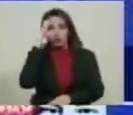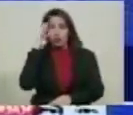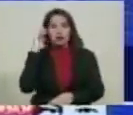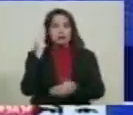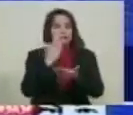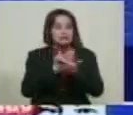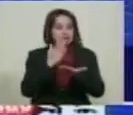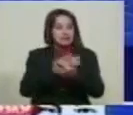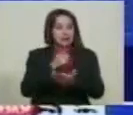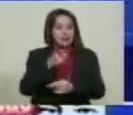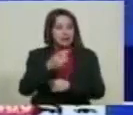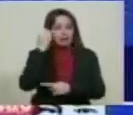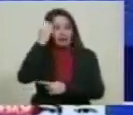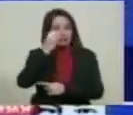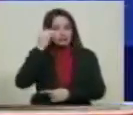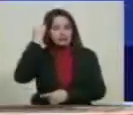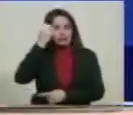ser así,